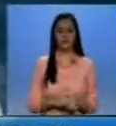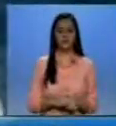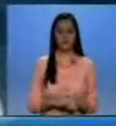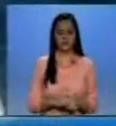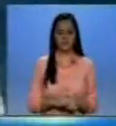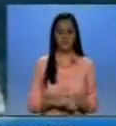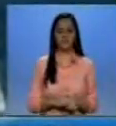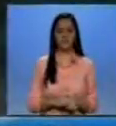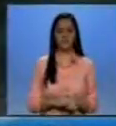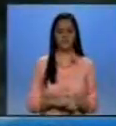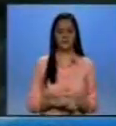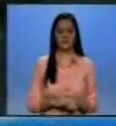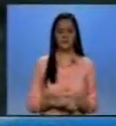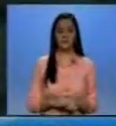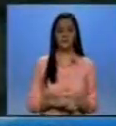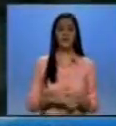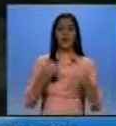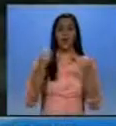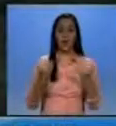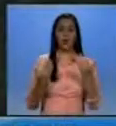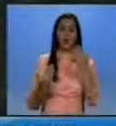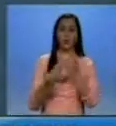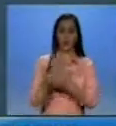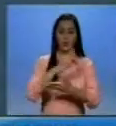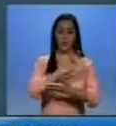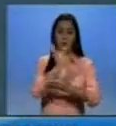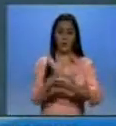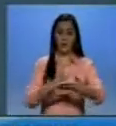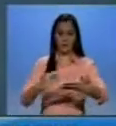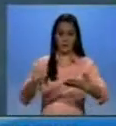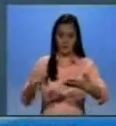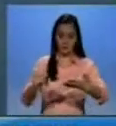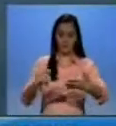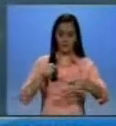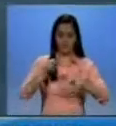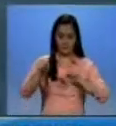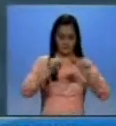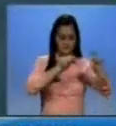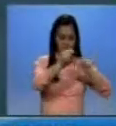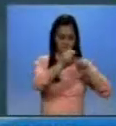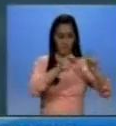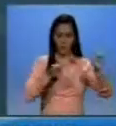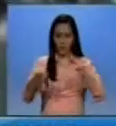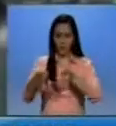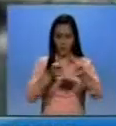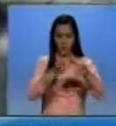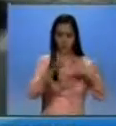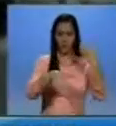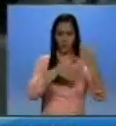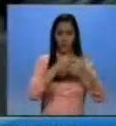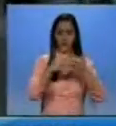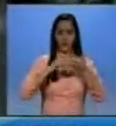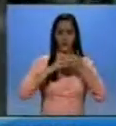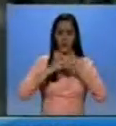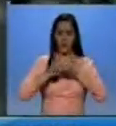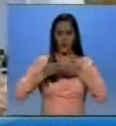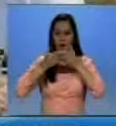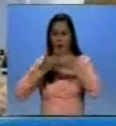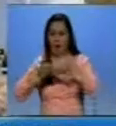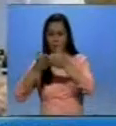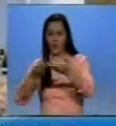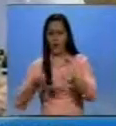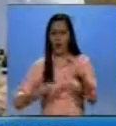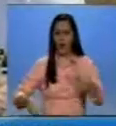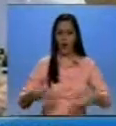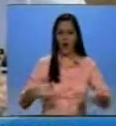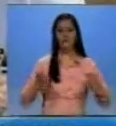La integración de un mapa geográfico para tener mayor control y con ello ir eliminando los delitos acuáticos es una de las